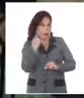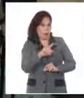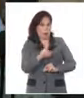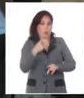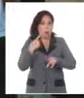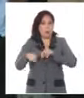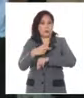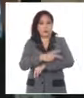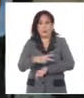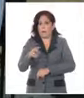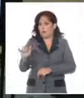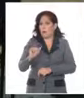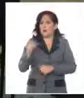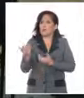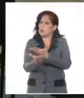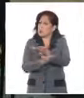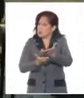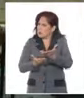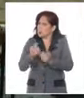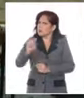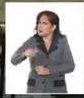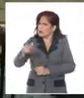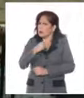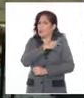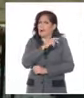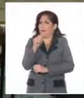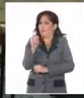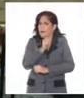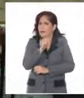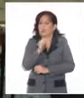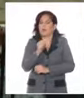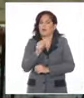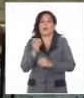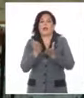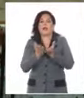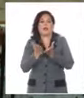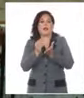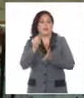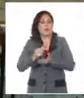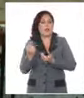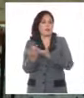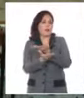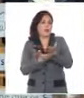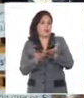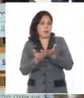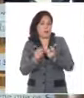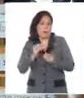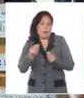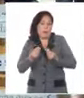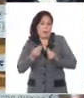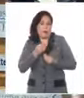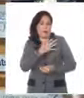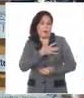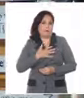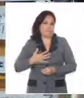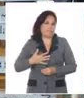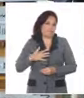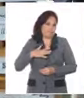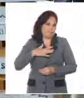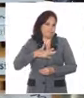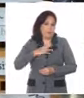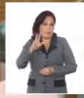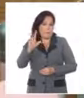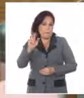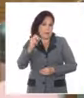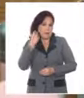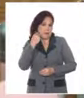internacional, intercambiar con profesores, pero también con estudiantes, súper enriquecedor y emocionante. Hace más de dos décadas, cada edición